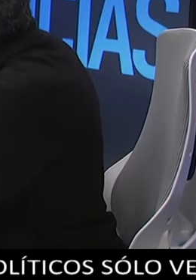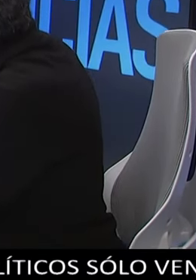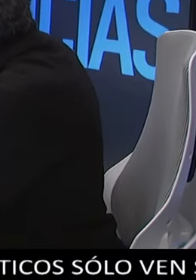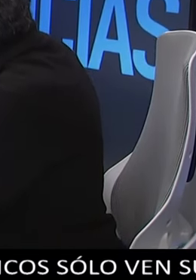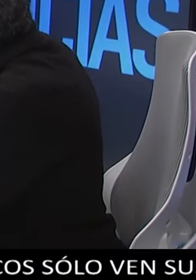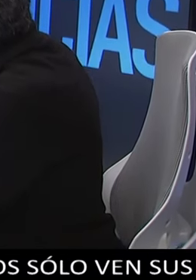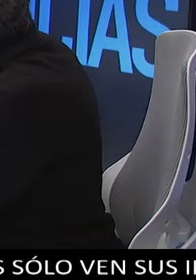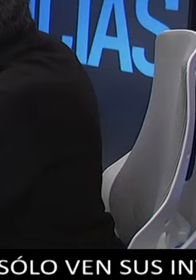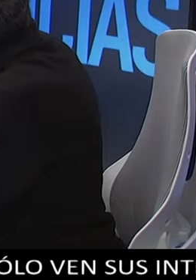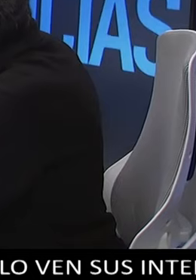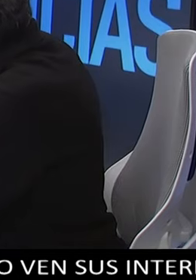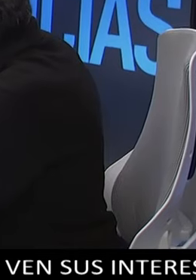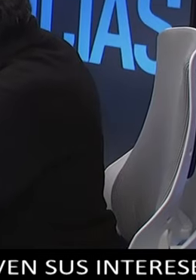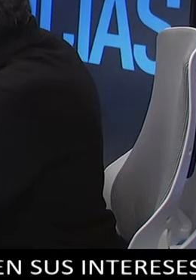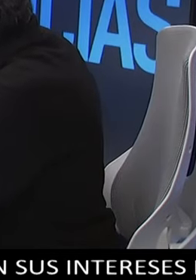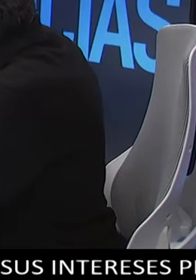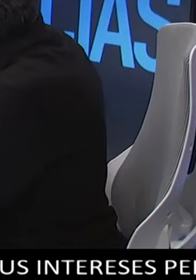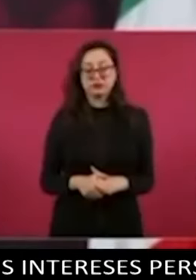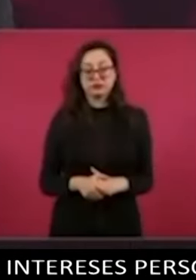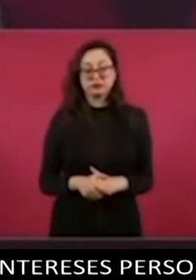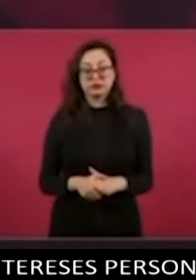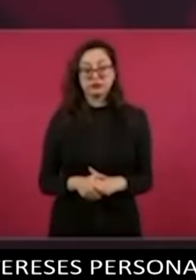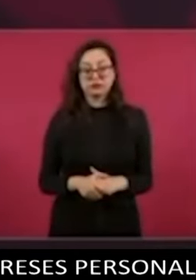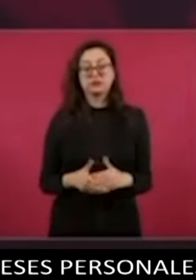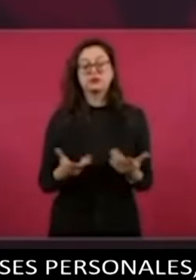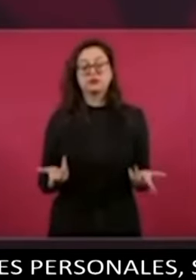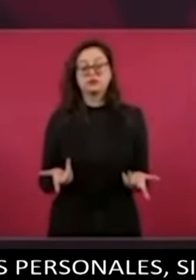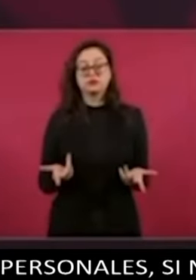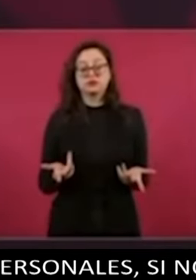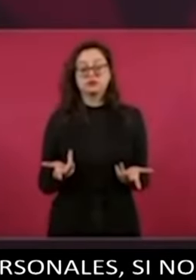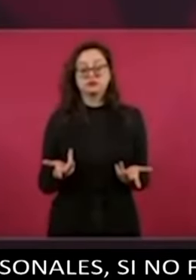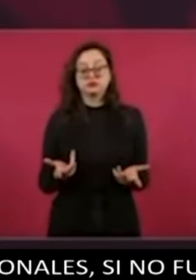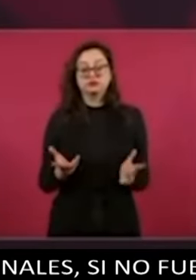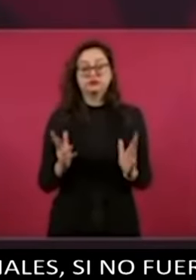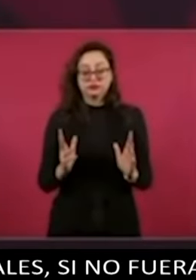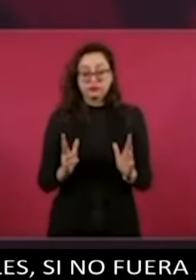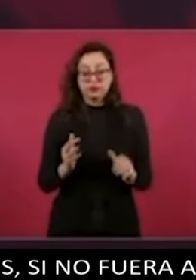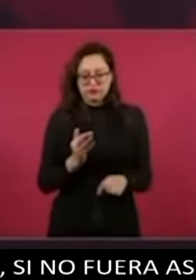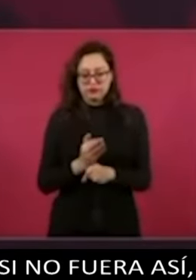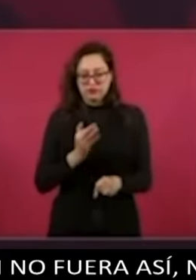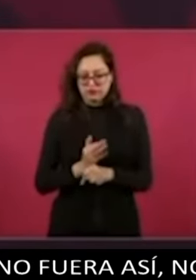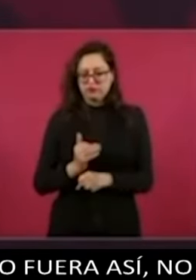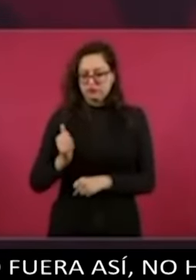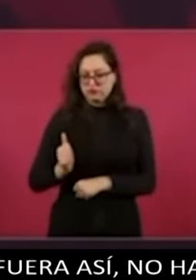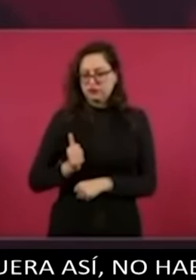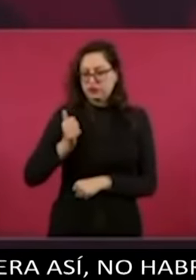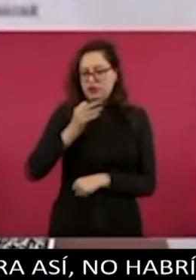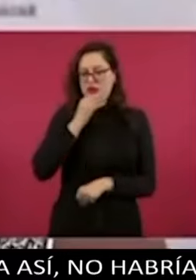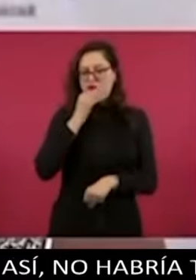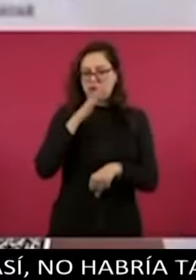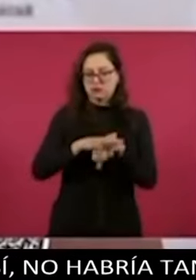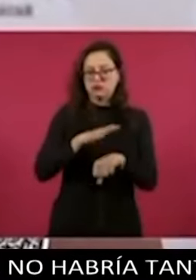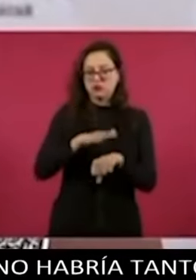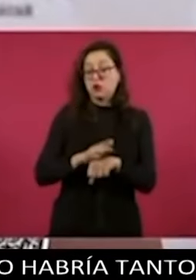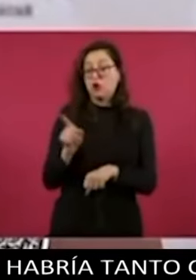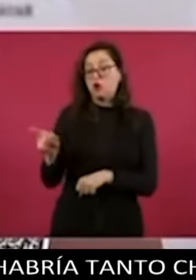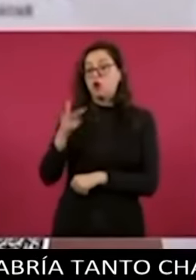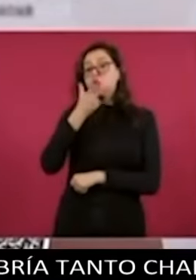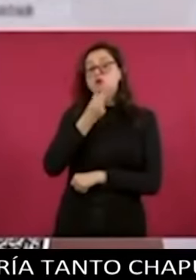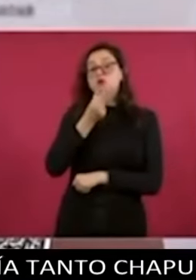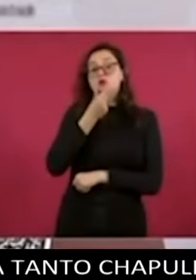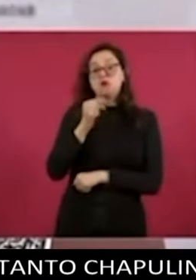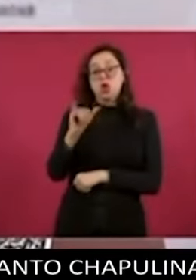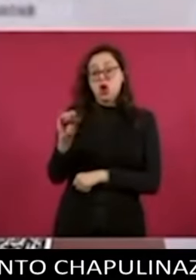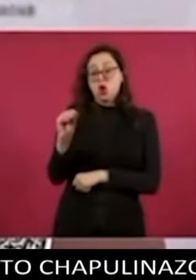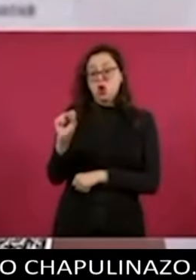Transformación. De este modo lo dijo el presidente. José Ramón, según me ha manifestado, no va